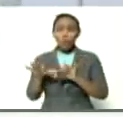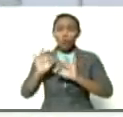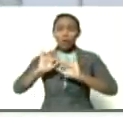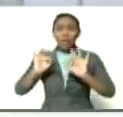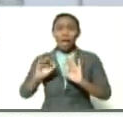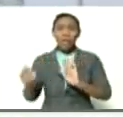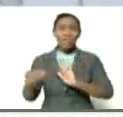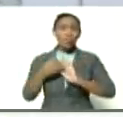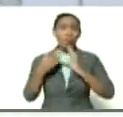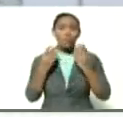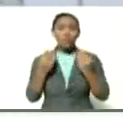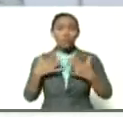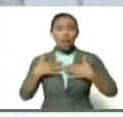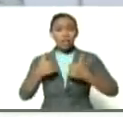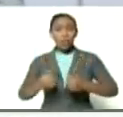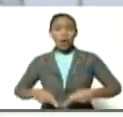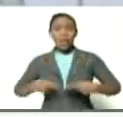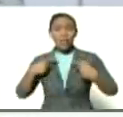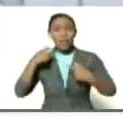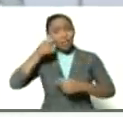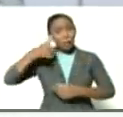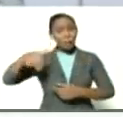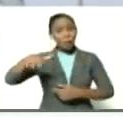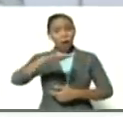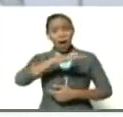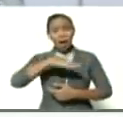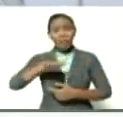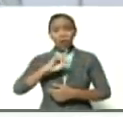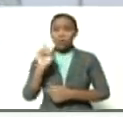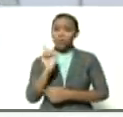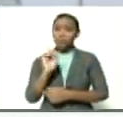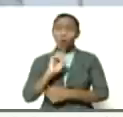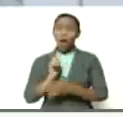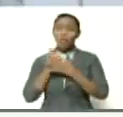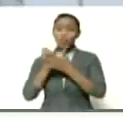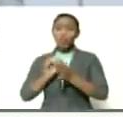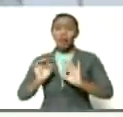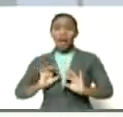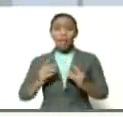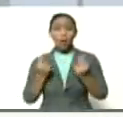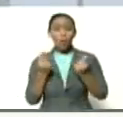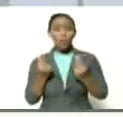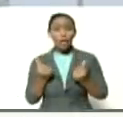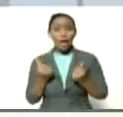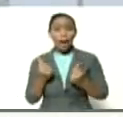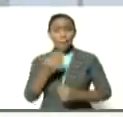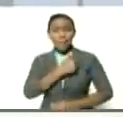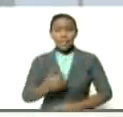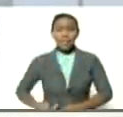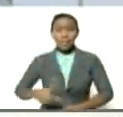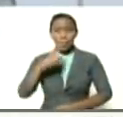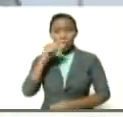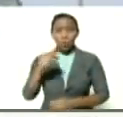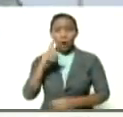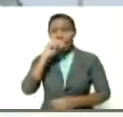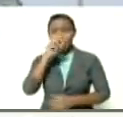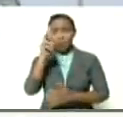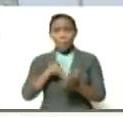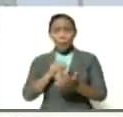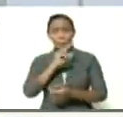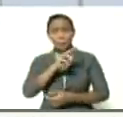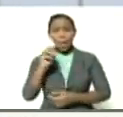Afectó terriblemente la salud y la vida de la población y no ayudó a la economía. El presidente Nicolás Maduro, año